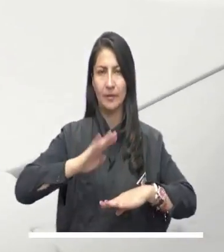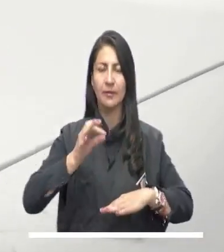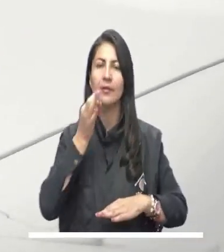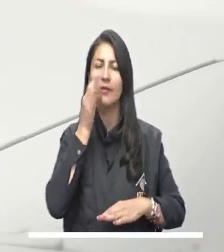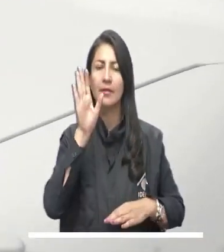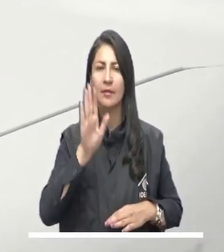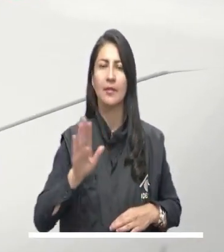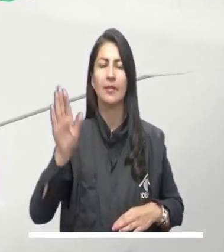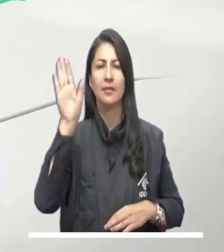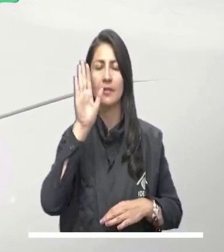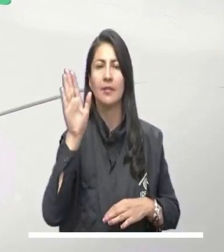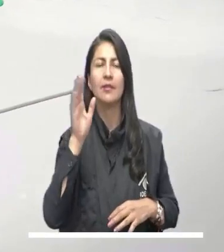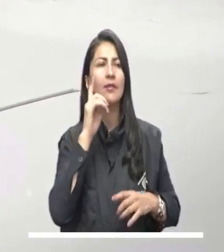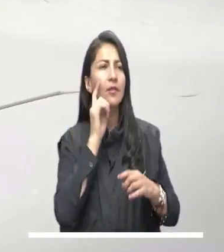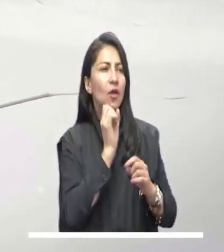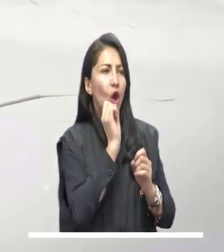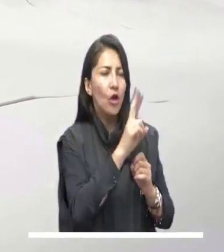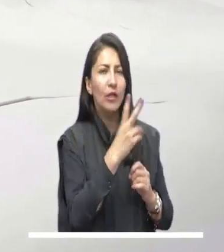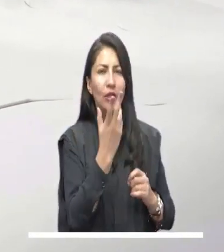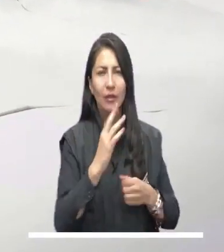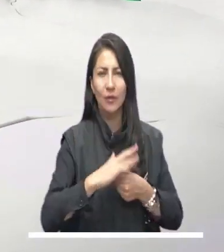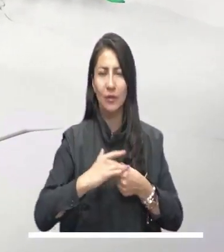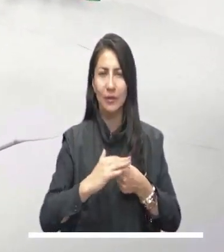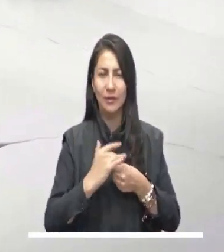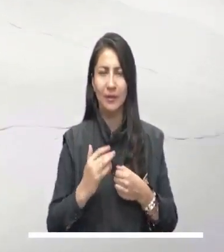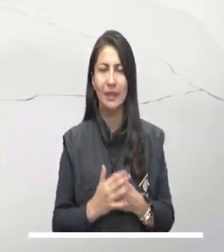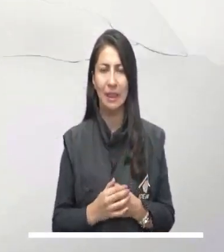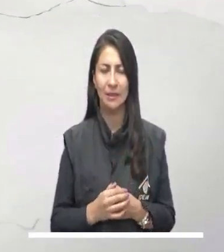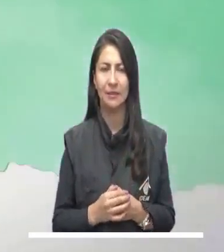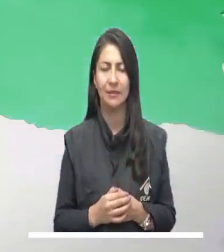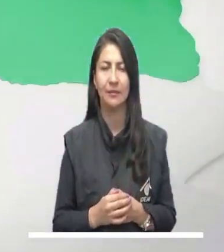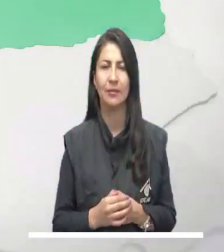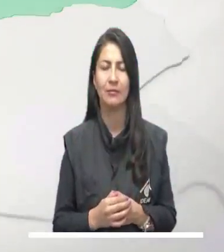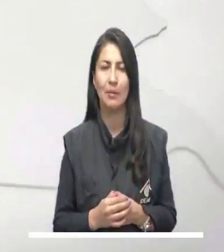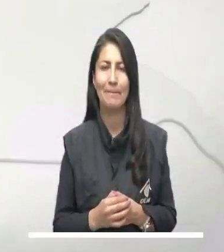de Antioquia, Eje Cafetero y el oriente cundinamarqués.